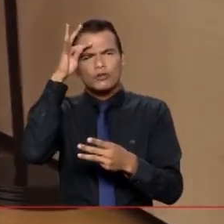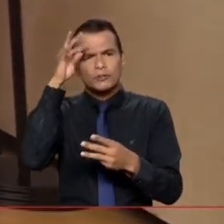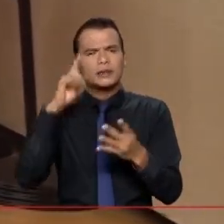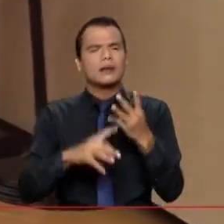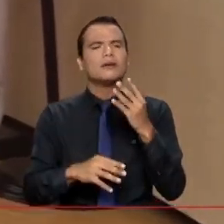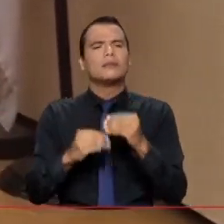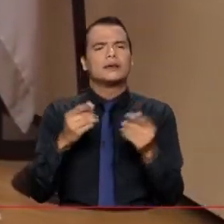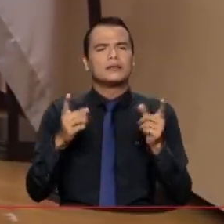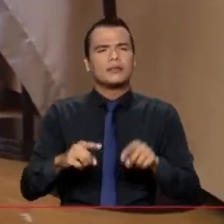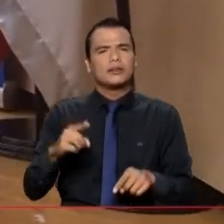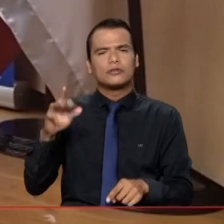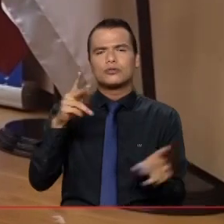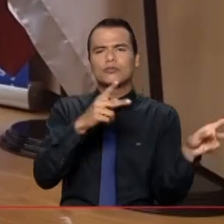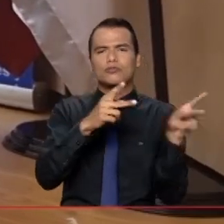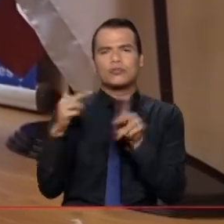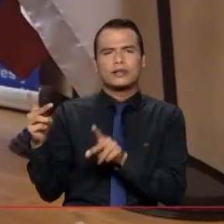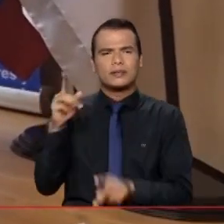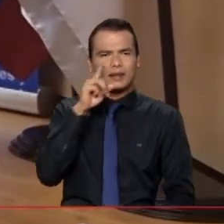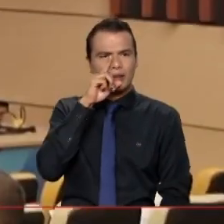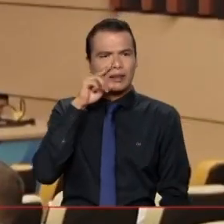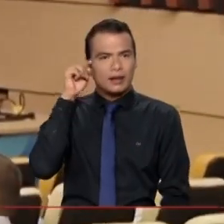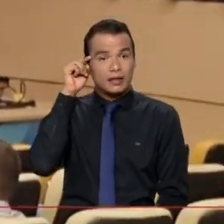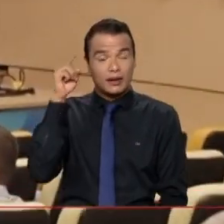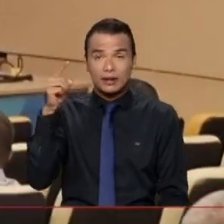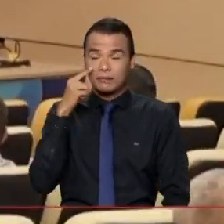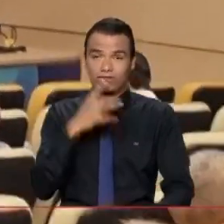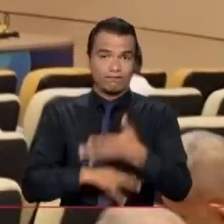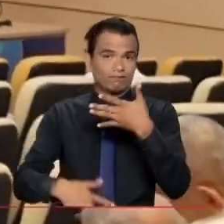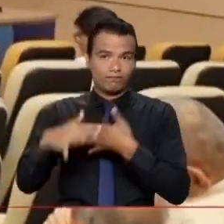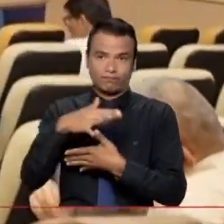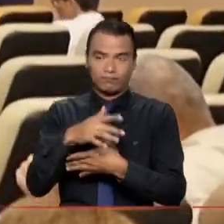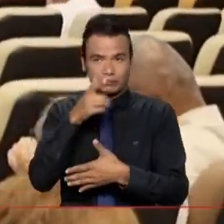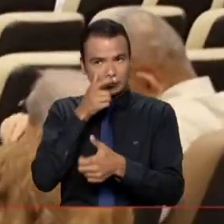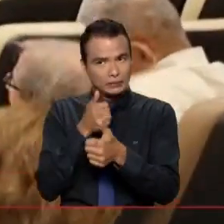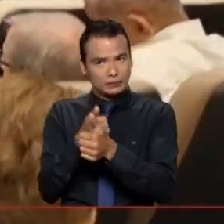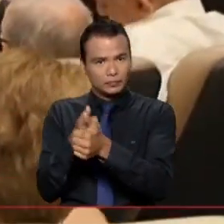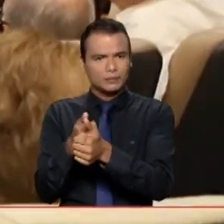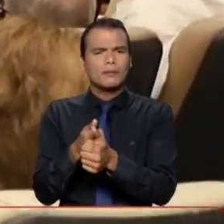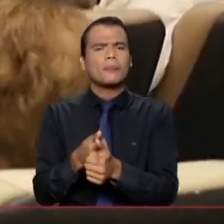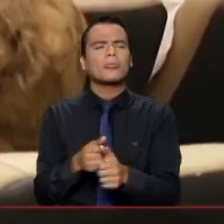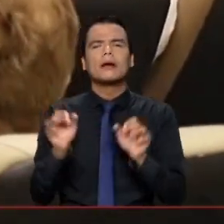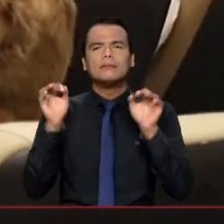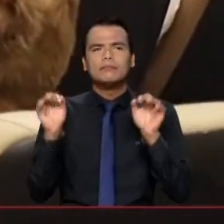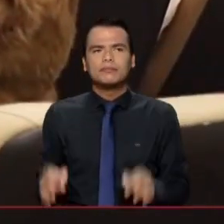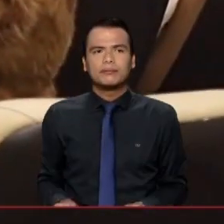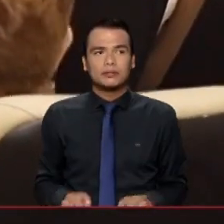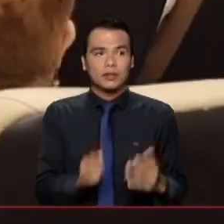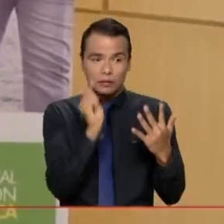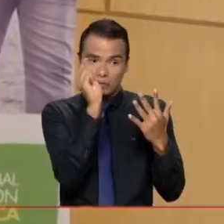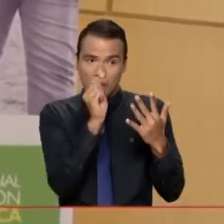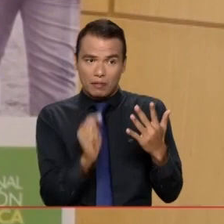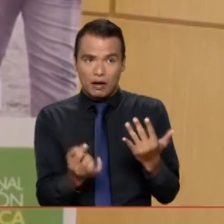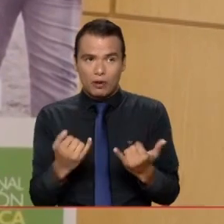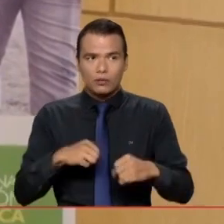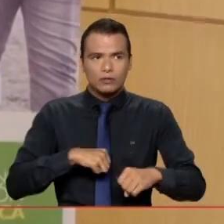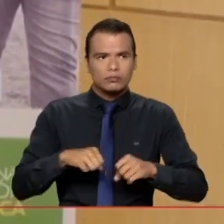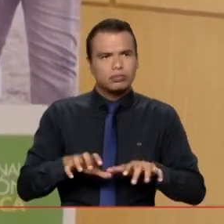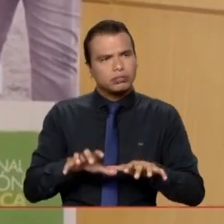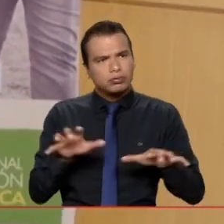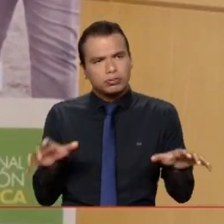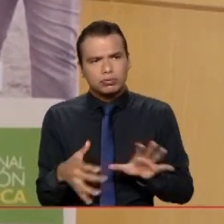de Juanchito, donde obviamente es una obra priorizada y la tenemos en continuo seguimiento. Estos espacios considero que son muy